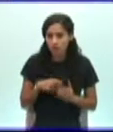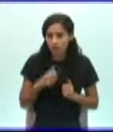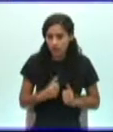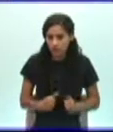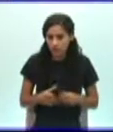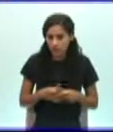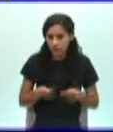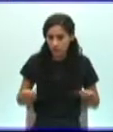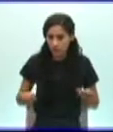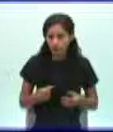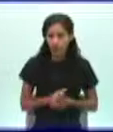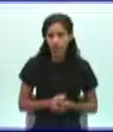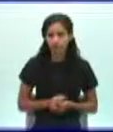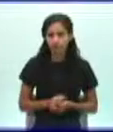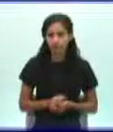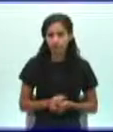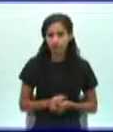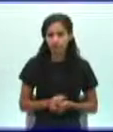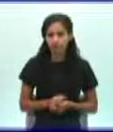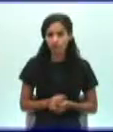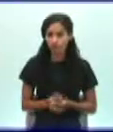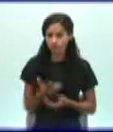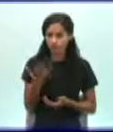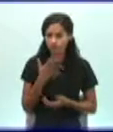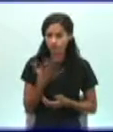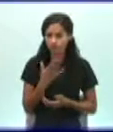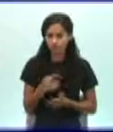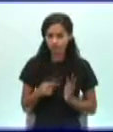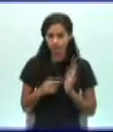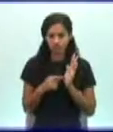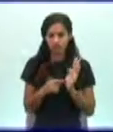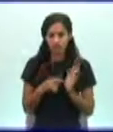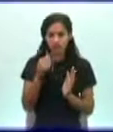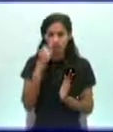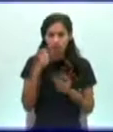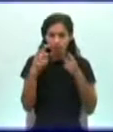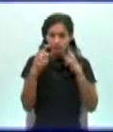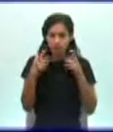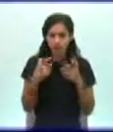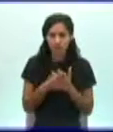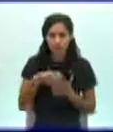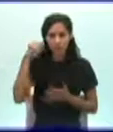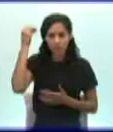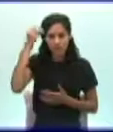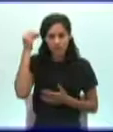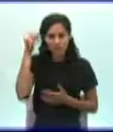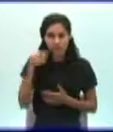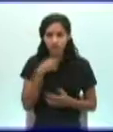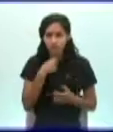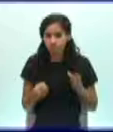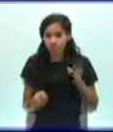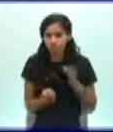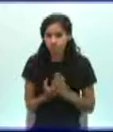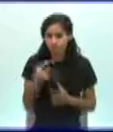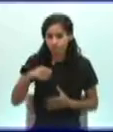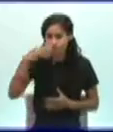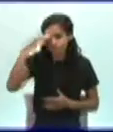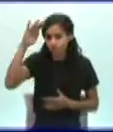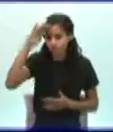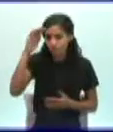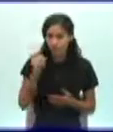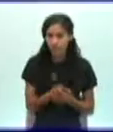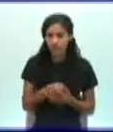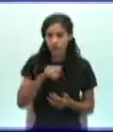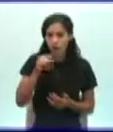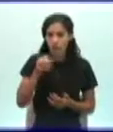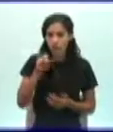nacieron? Entre los representantes más destacados del pensamiento fundacional cubano se encuentra José